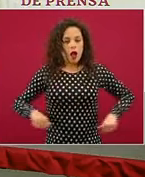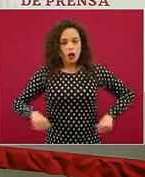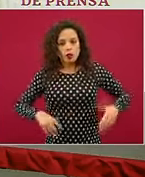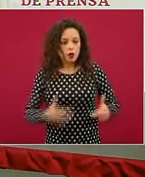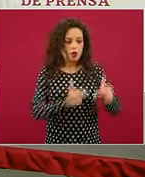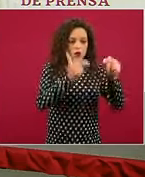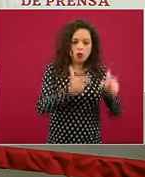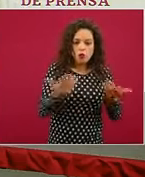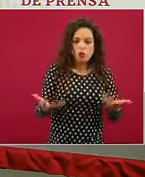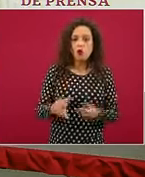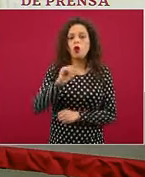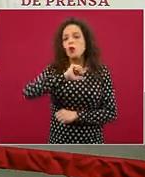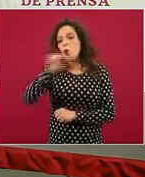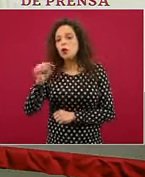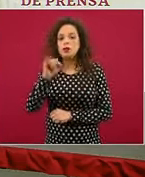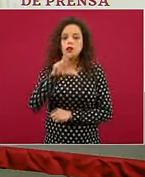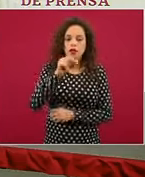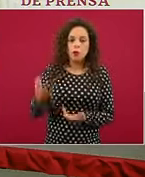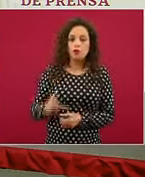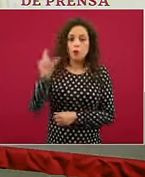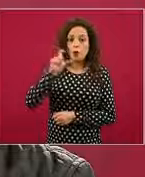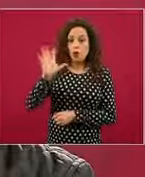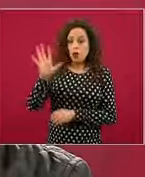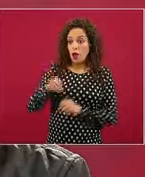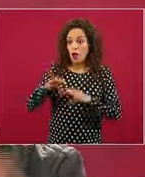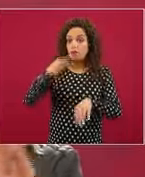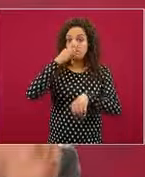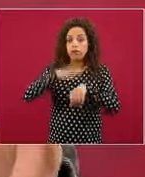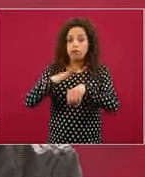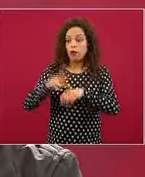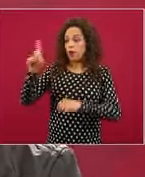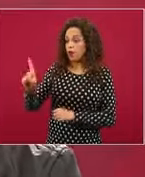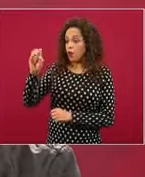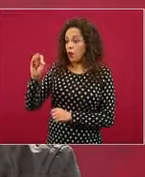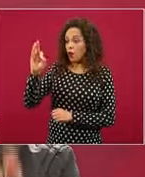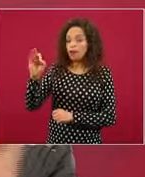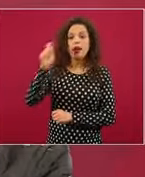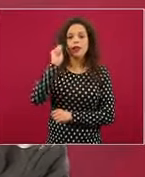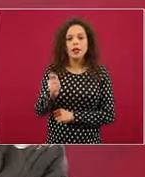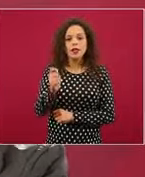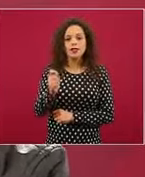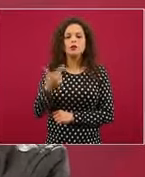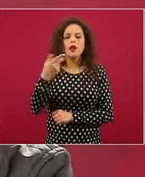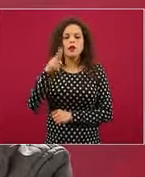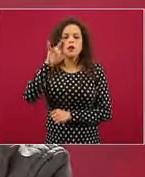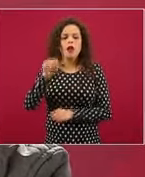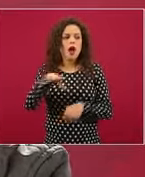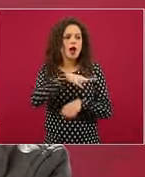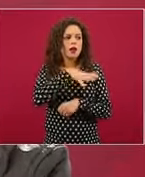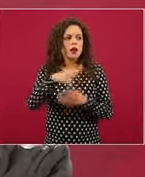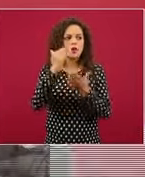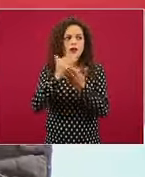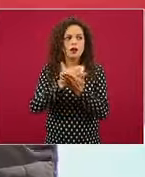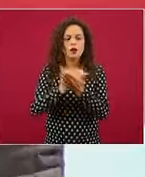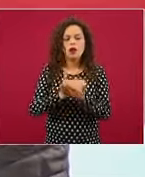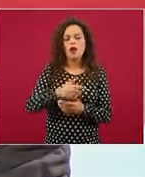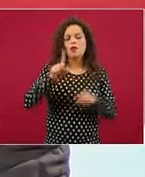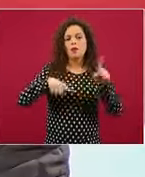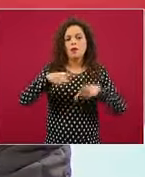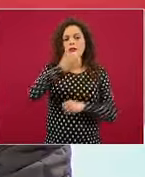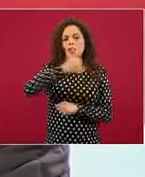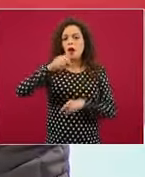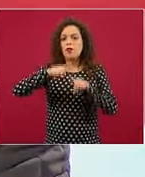que está publicado en Diario Oficial desde que empezó la nueva normalidad es una guía general, de acuerdo a cada color del semáforo, qué